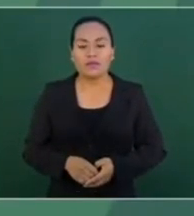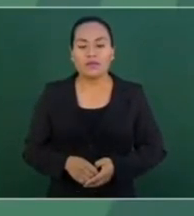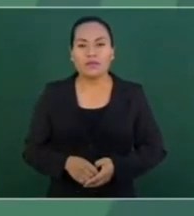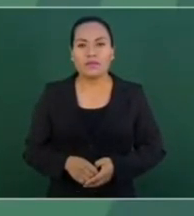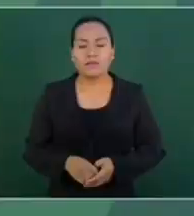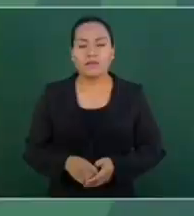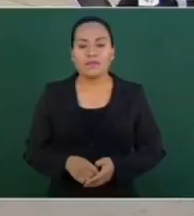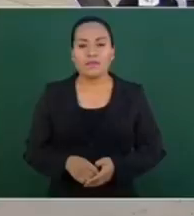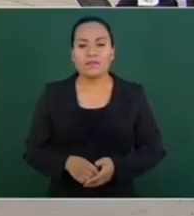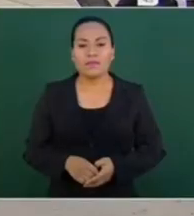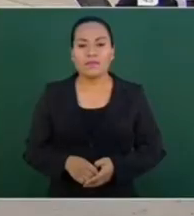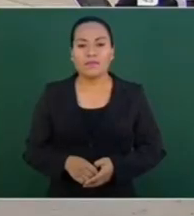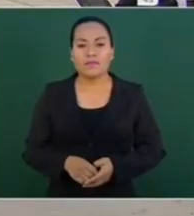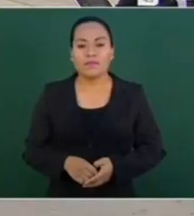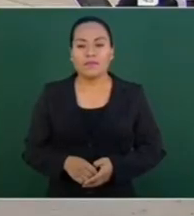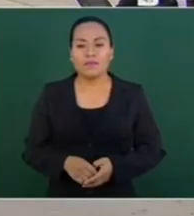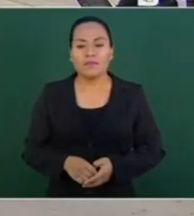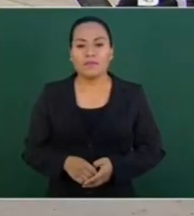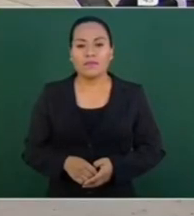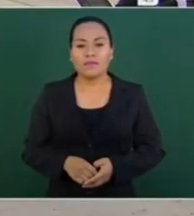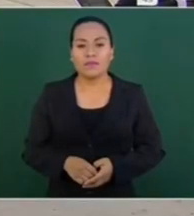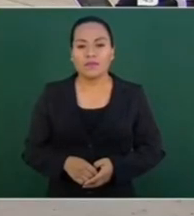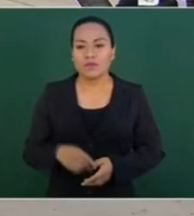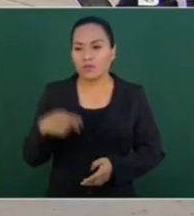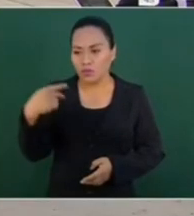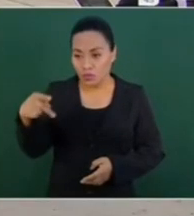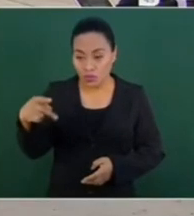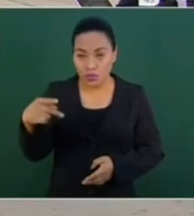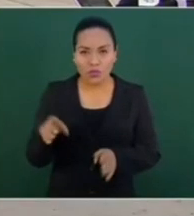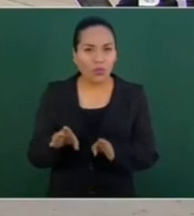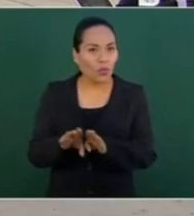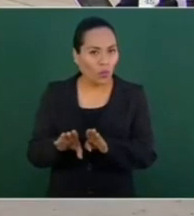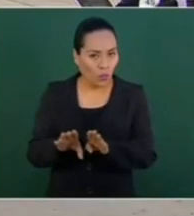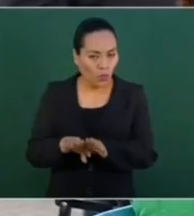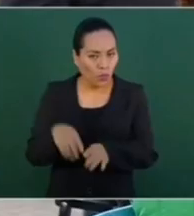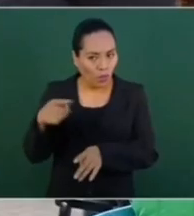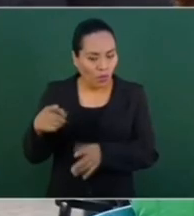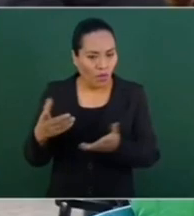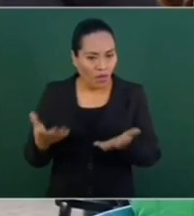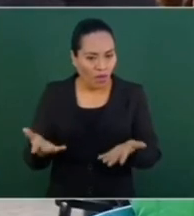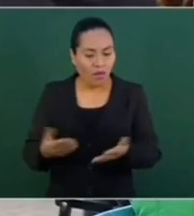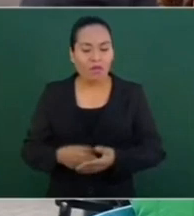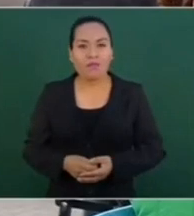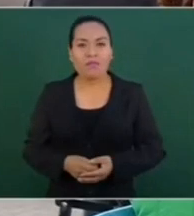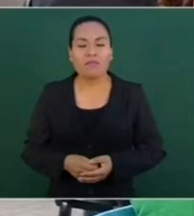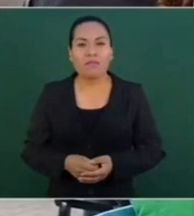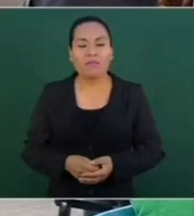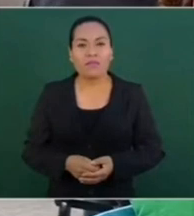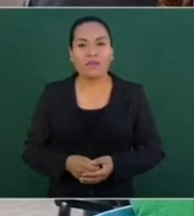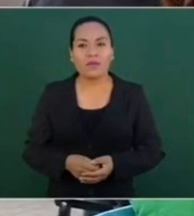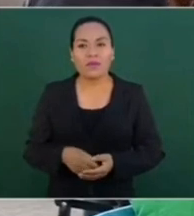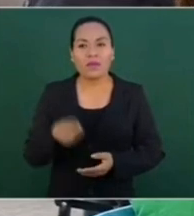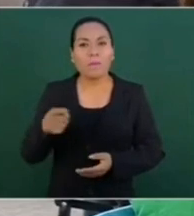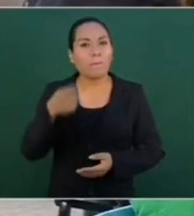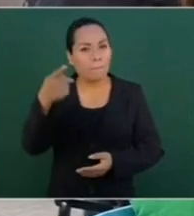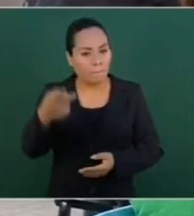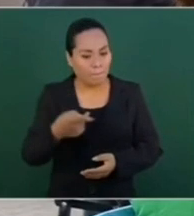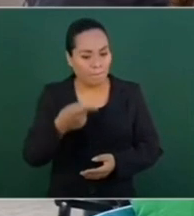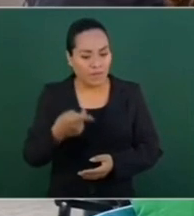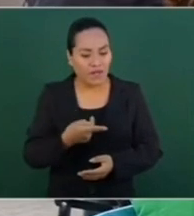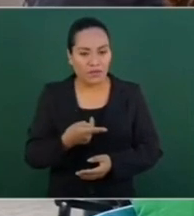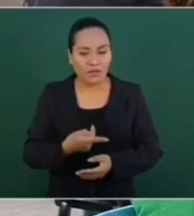la forma en que formulas tus